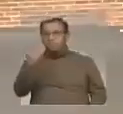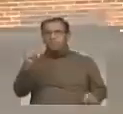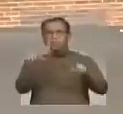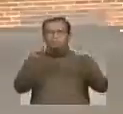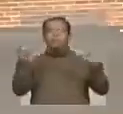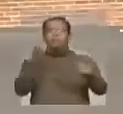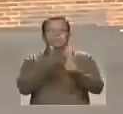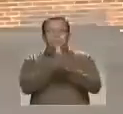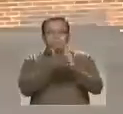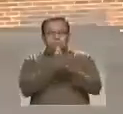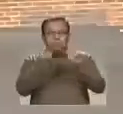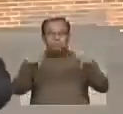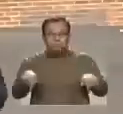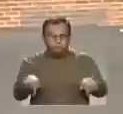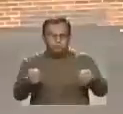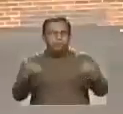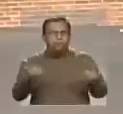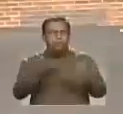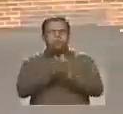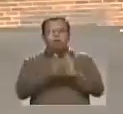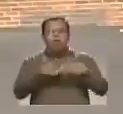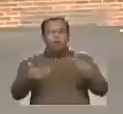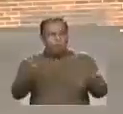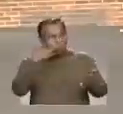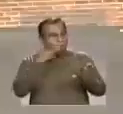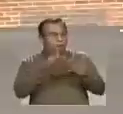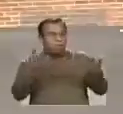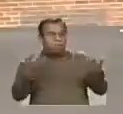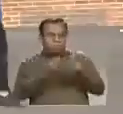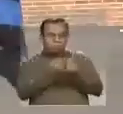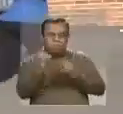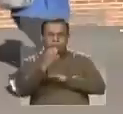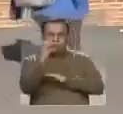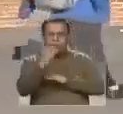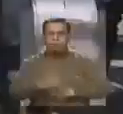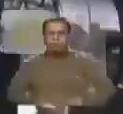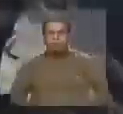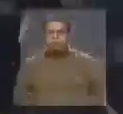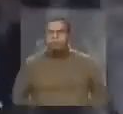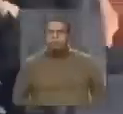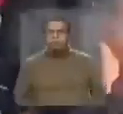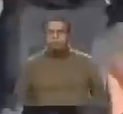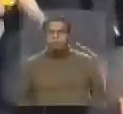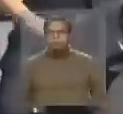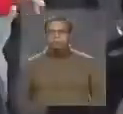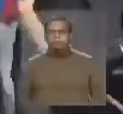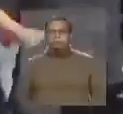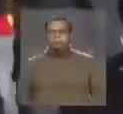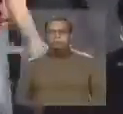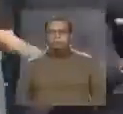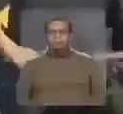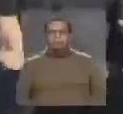la crónica del debut con victoria de la selección Colombia.